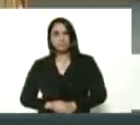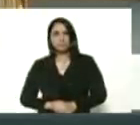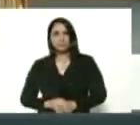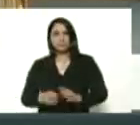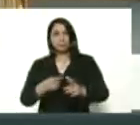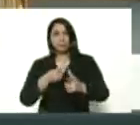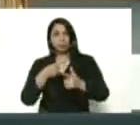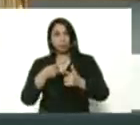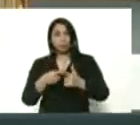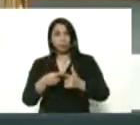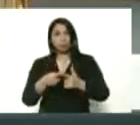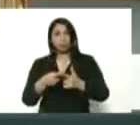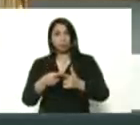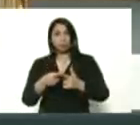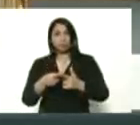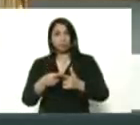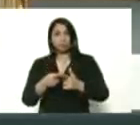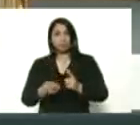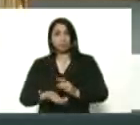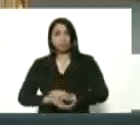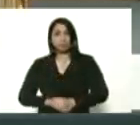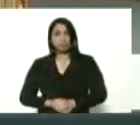Entonces,